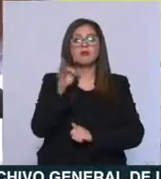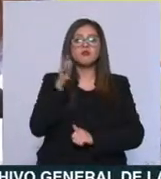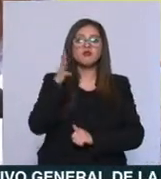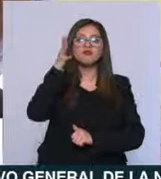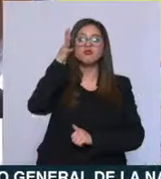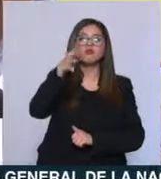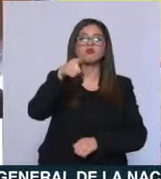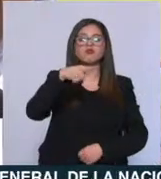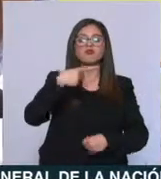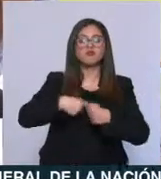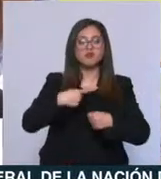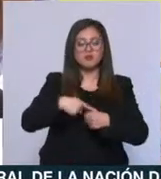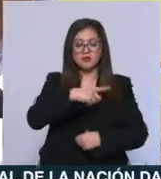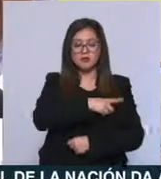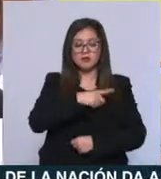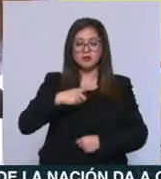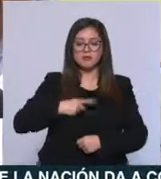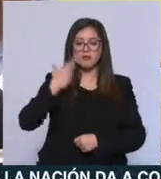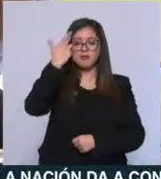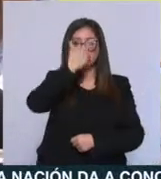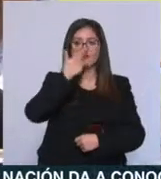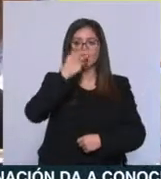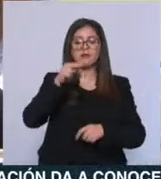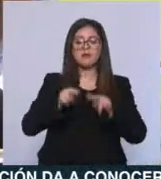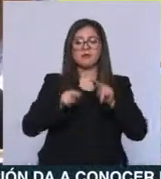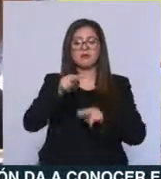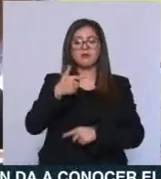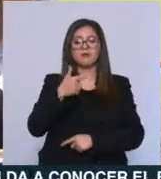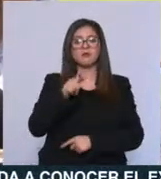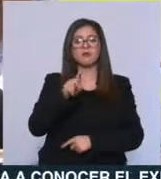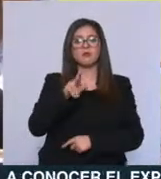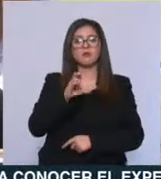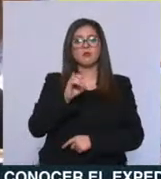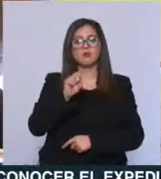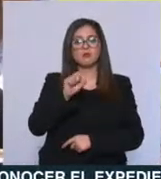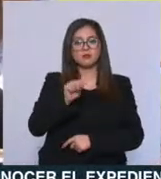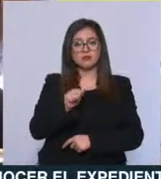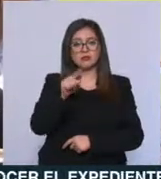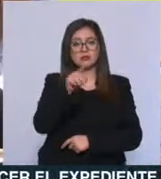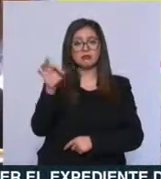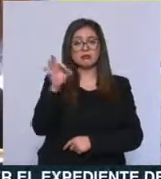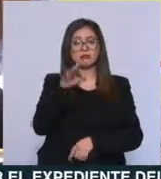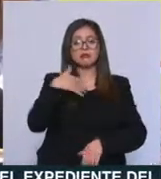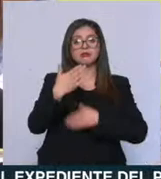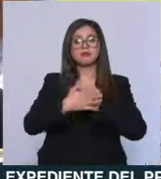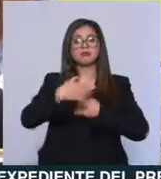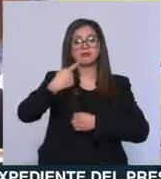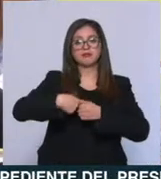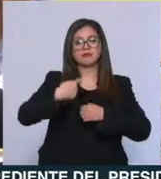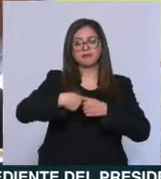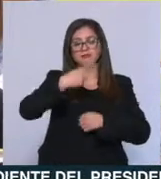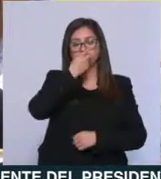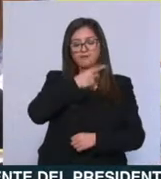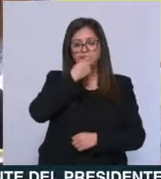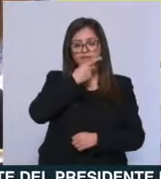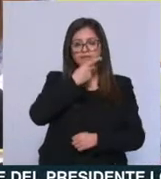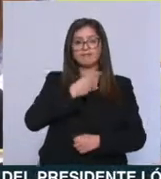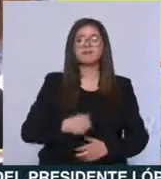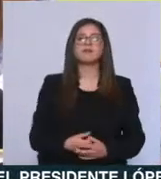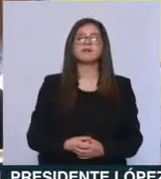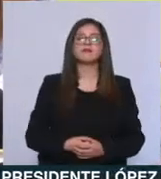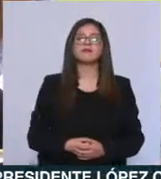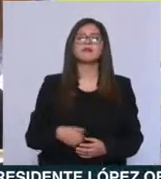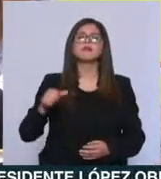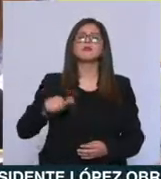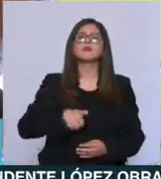que empezar ya a monitorear sus niveles de glucosa porque también podría ser más probable que desarrollen la misma. Si además tienen